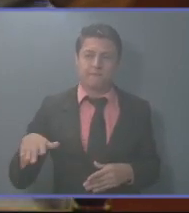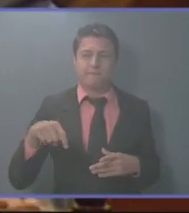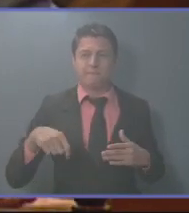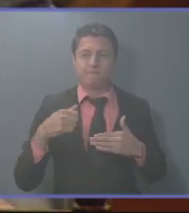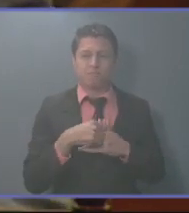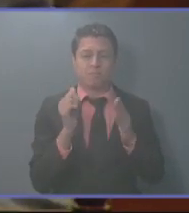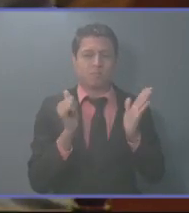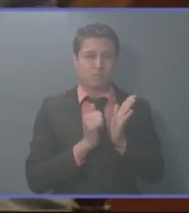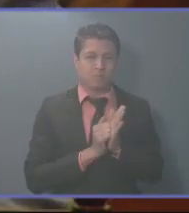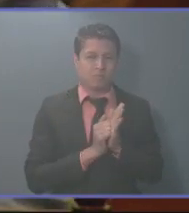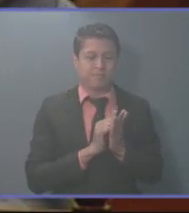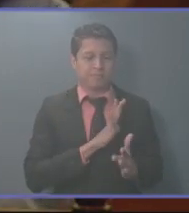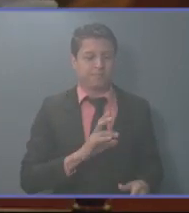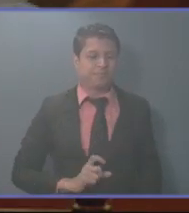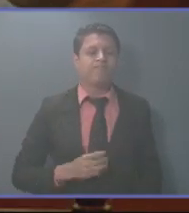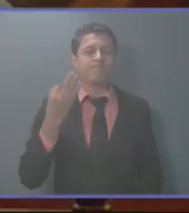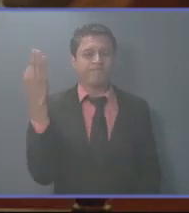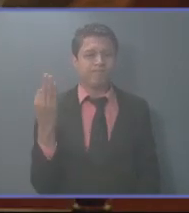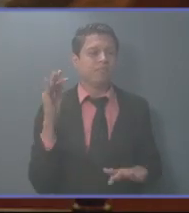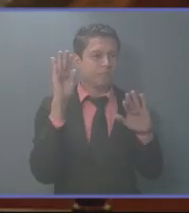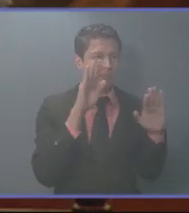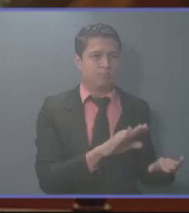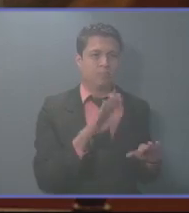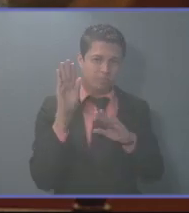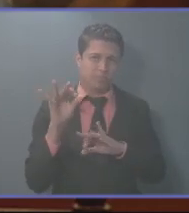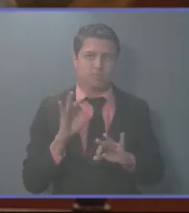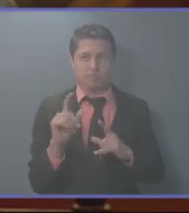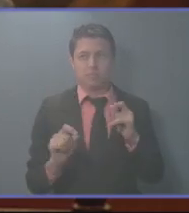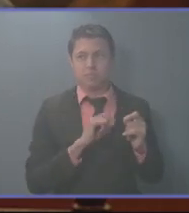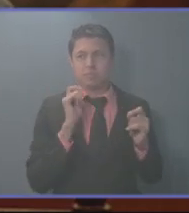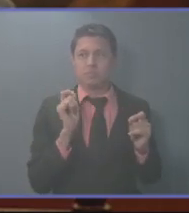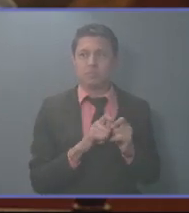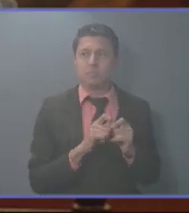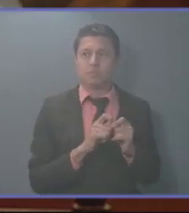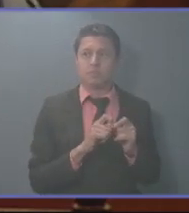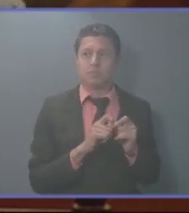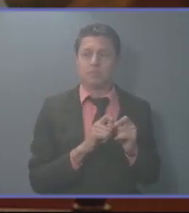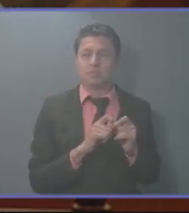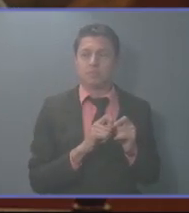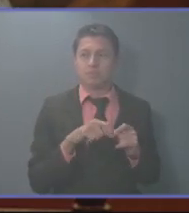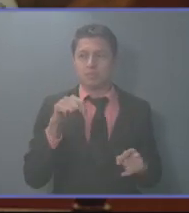Asamblea Legislativa y en particular